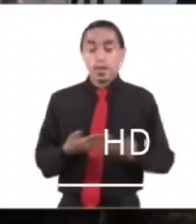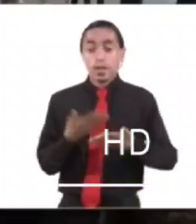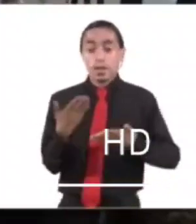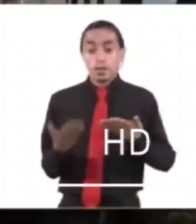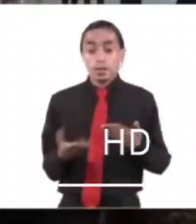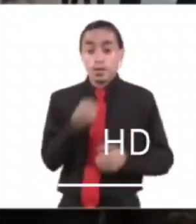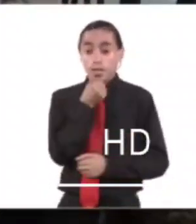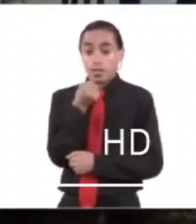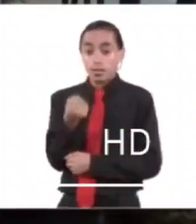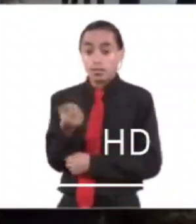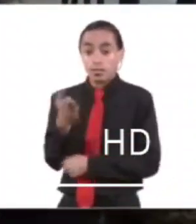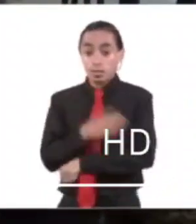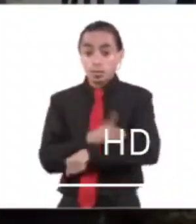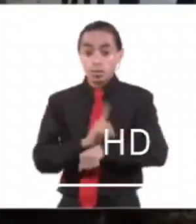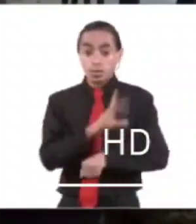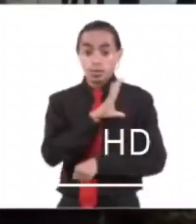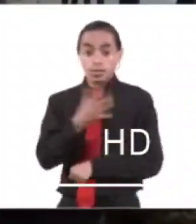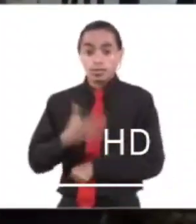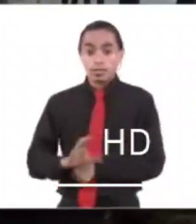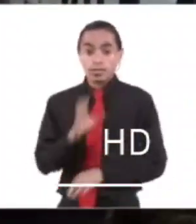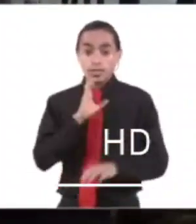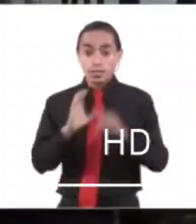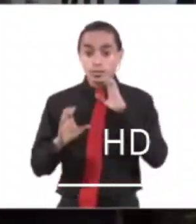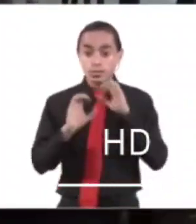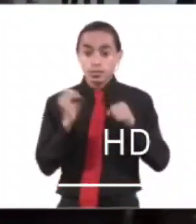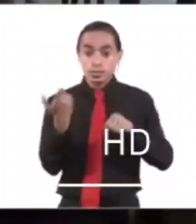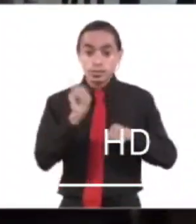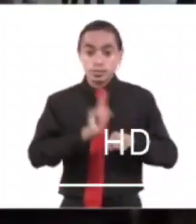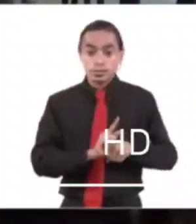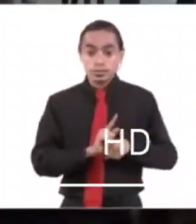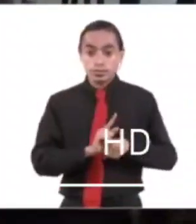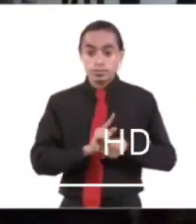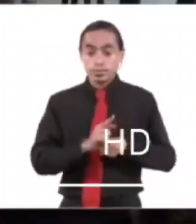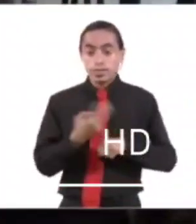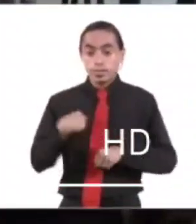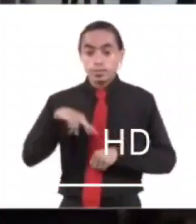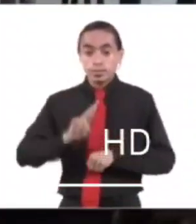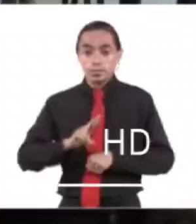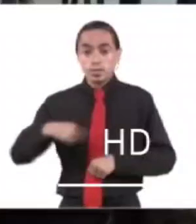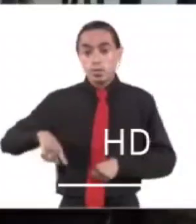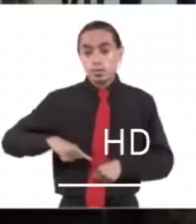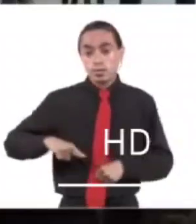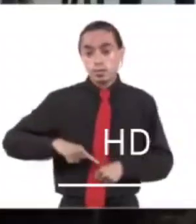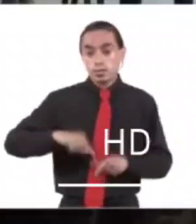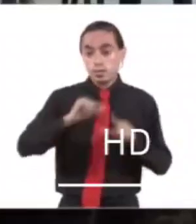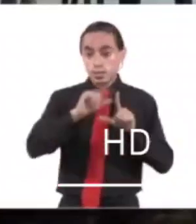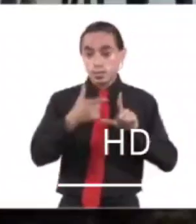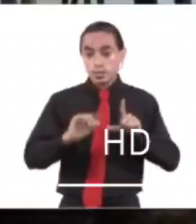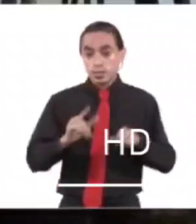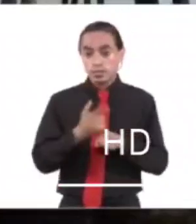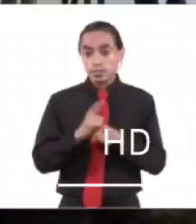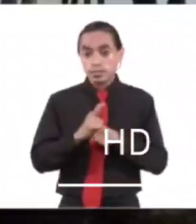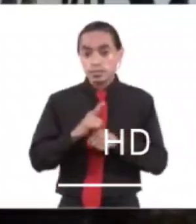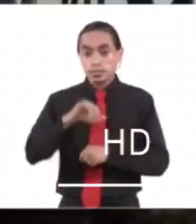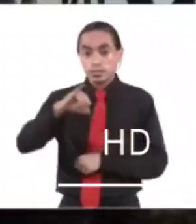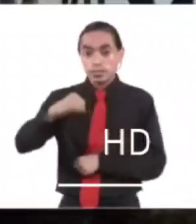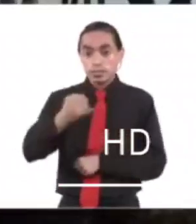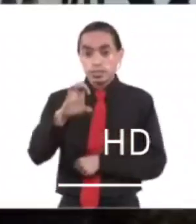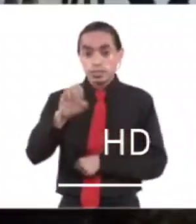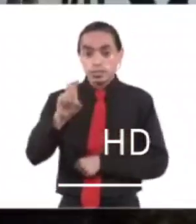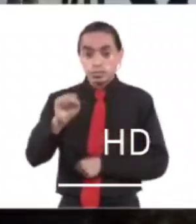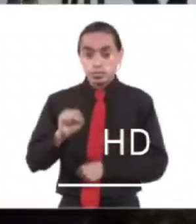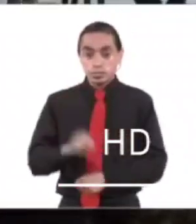Ahora hace uso de la voz el Coordinador General de Comunicación Social y vocero del Gobierno de la República, licenciado Jesús